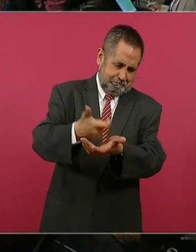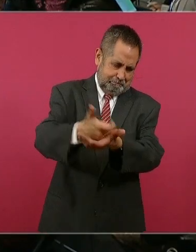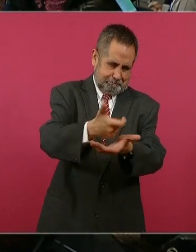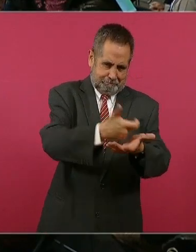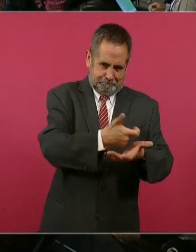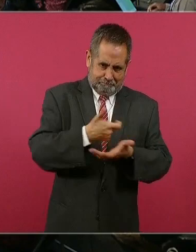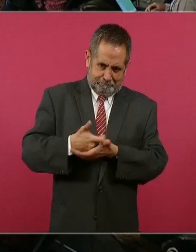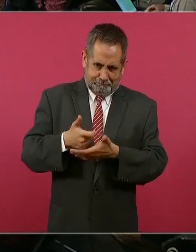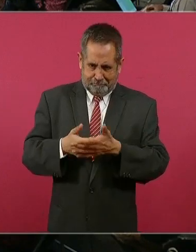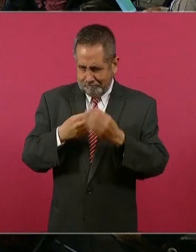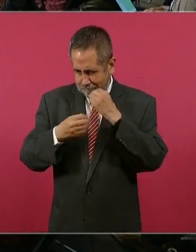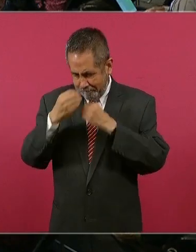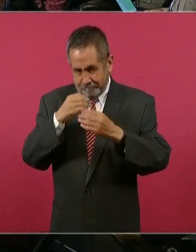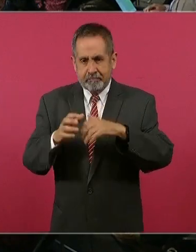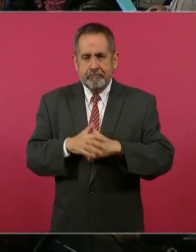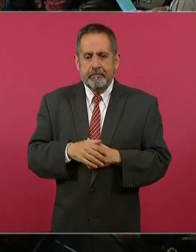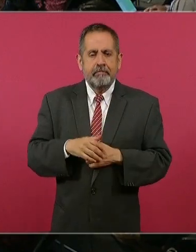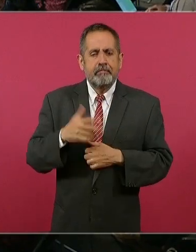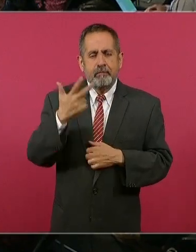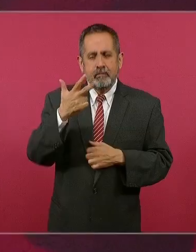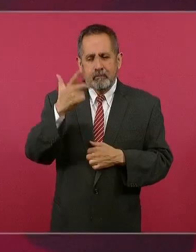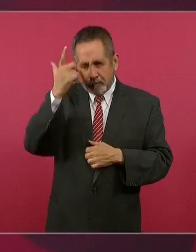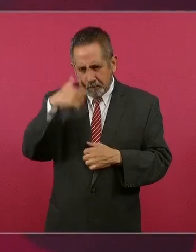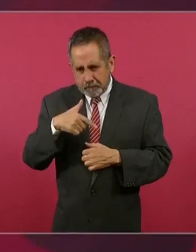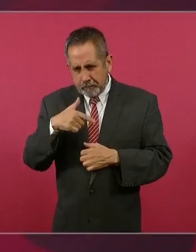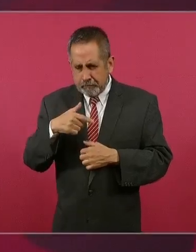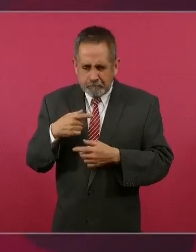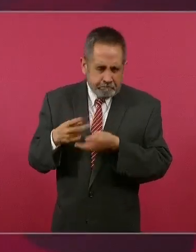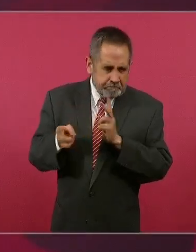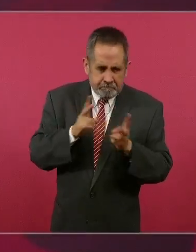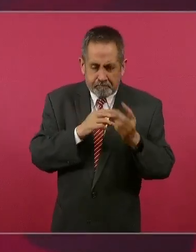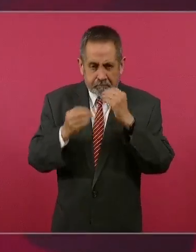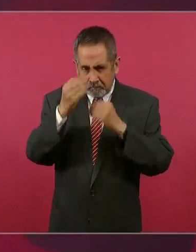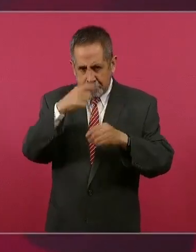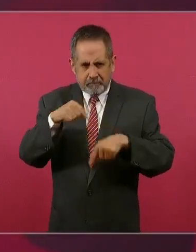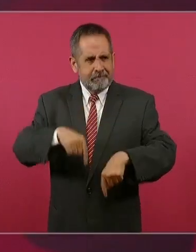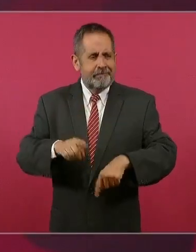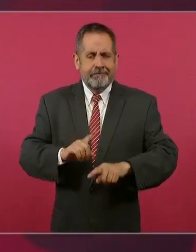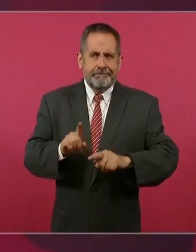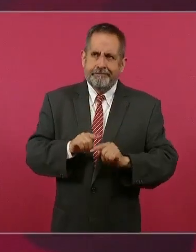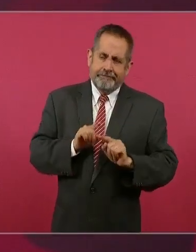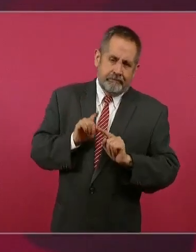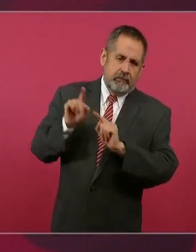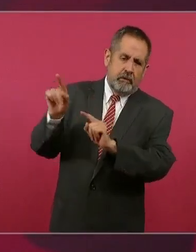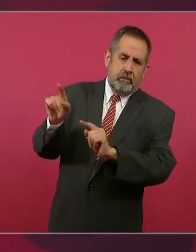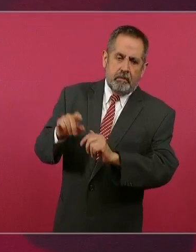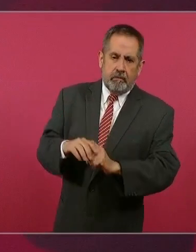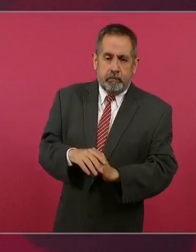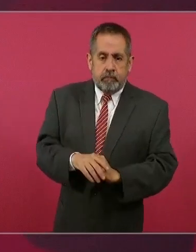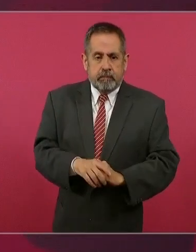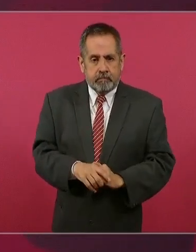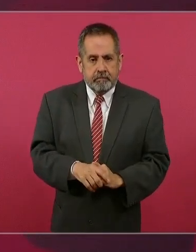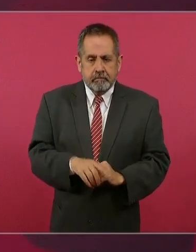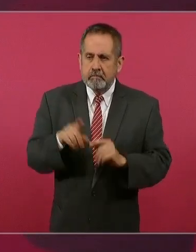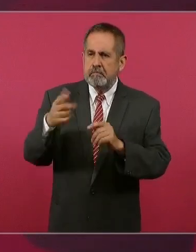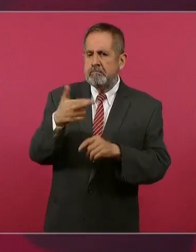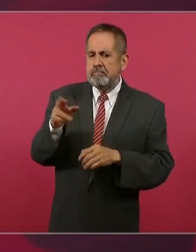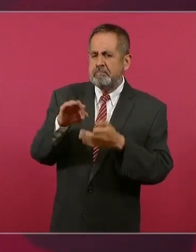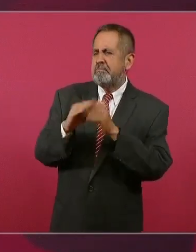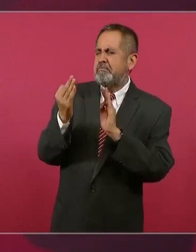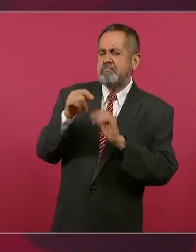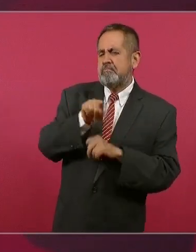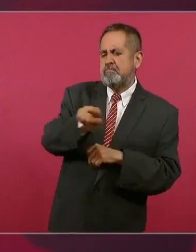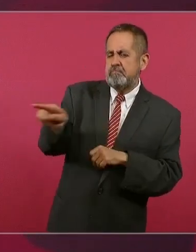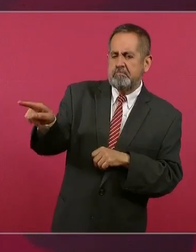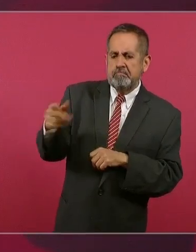Para hacerlo después de las 8 de la noche, y no aquí, tiene un restaurante cerca,